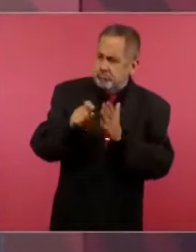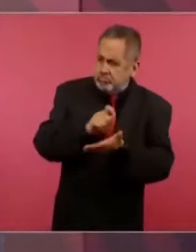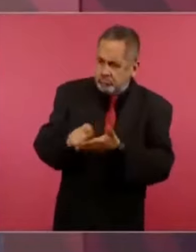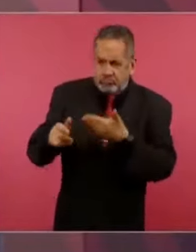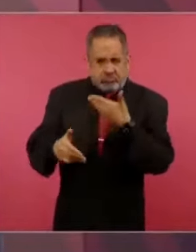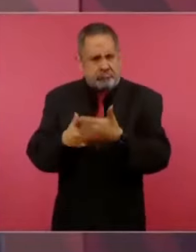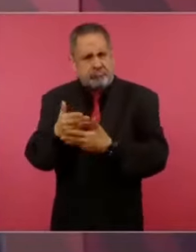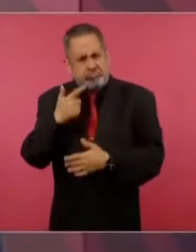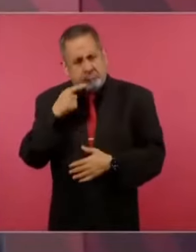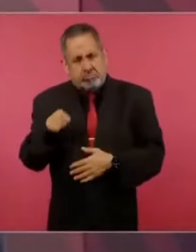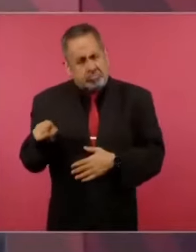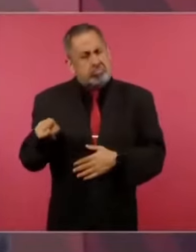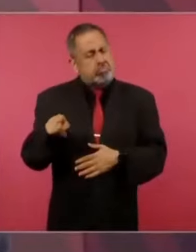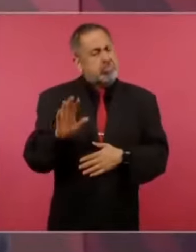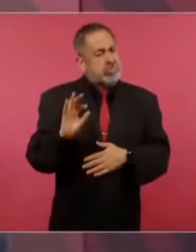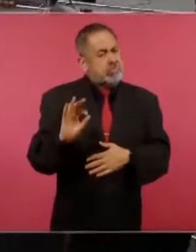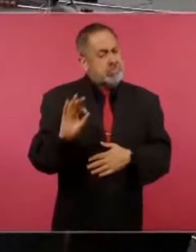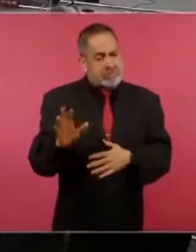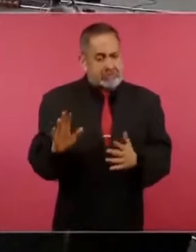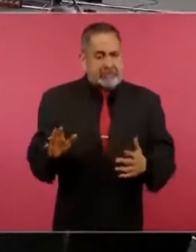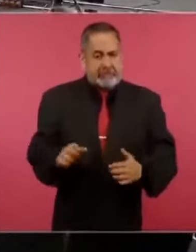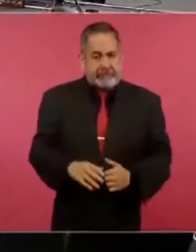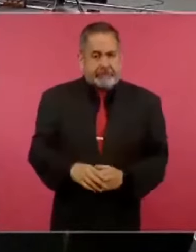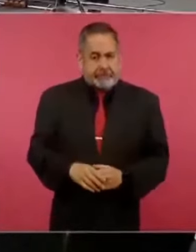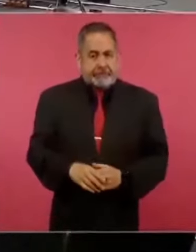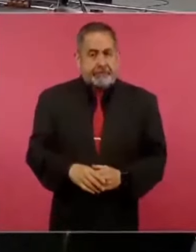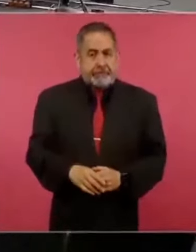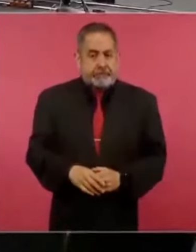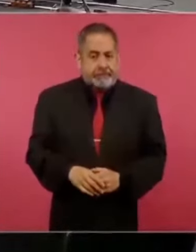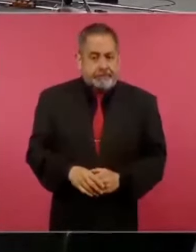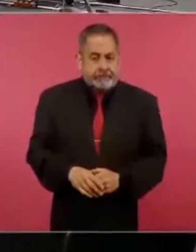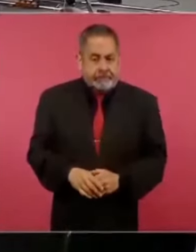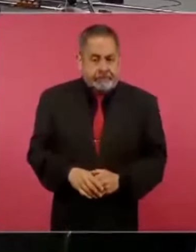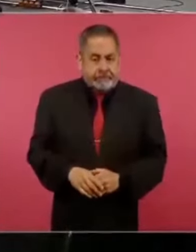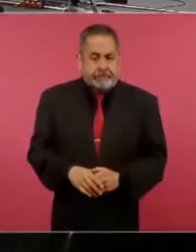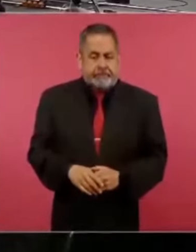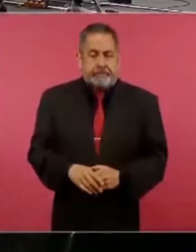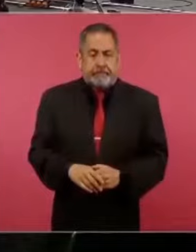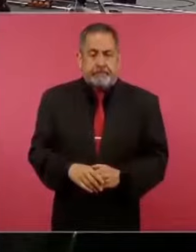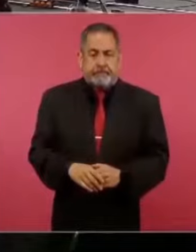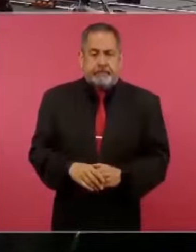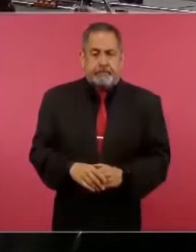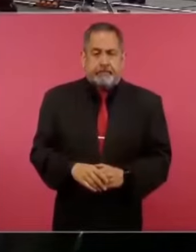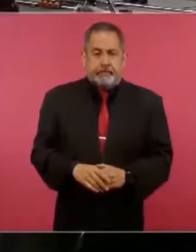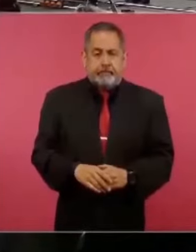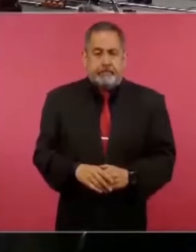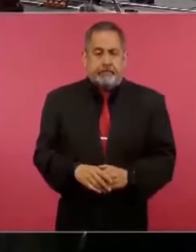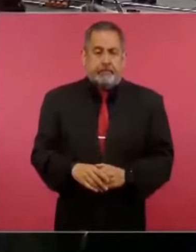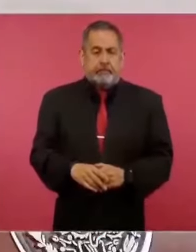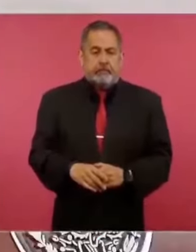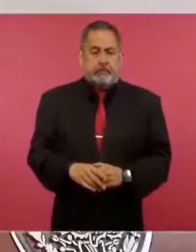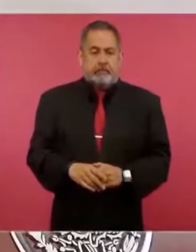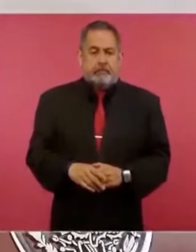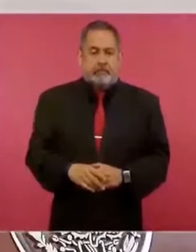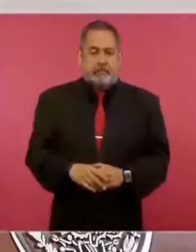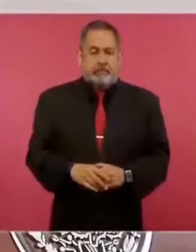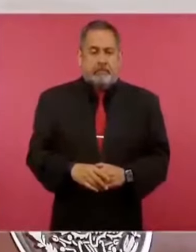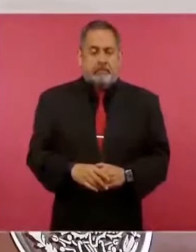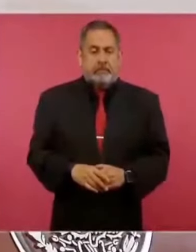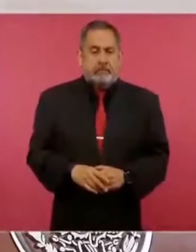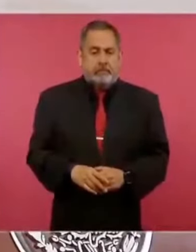de